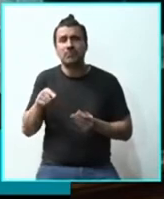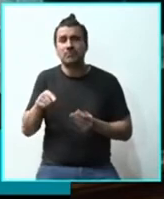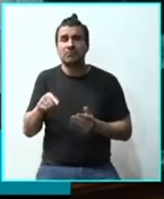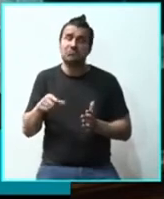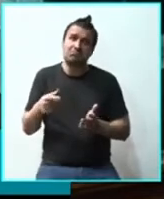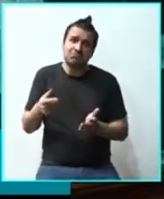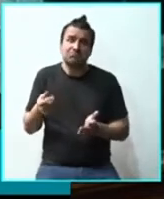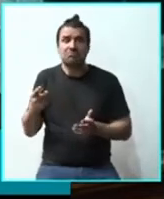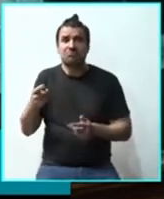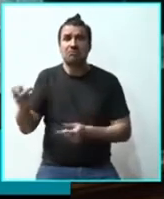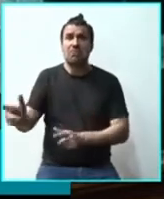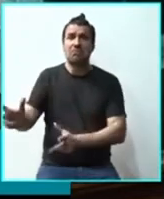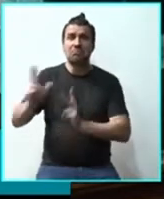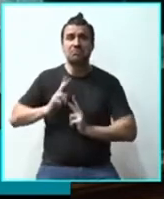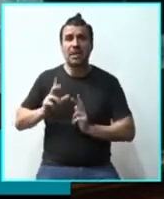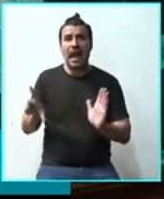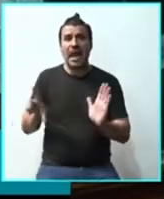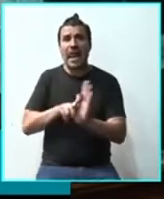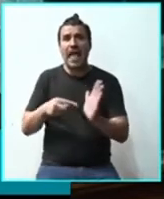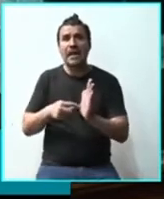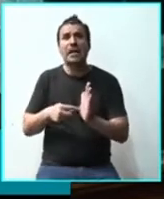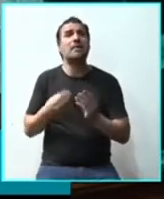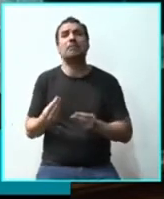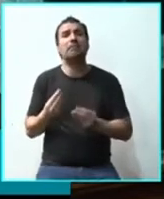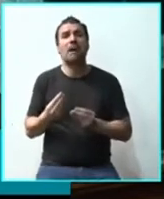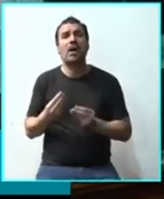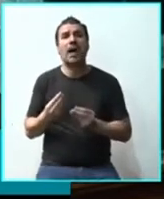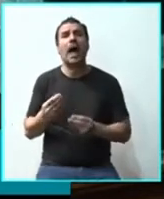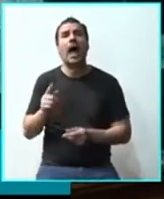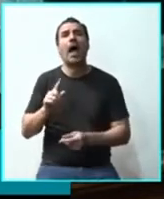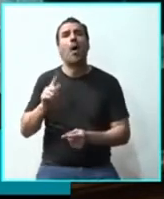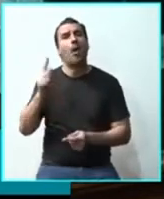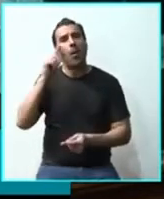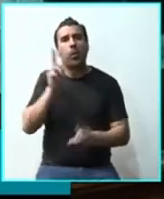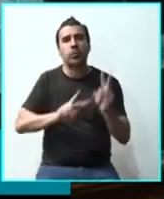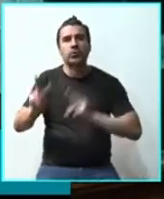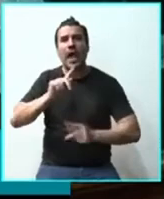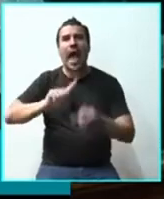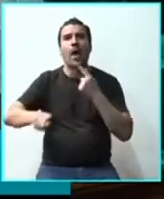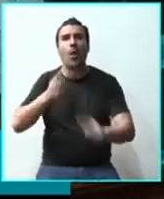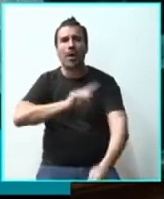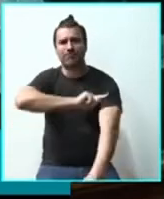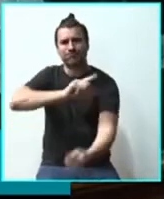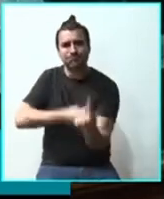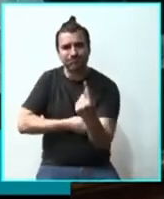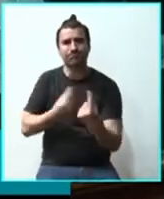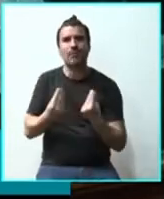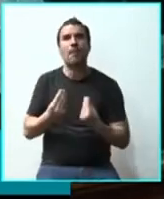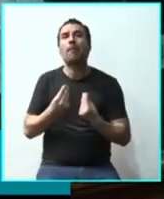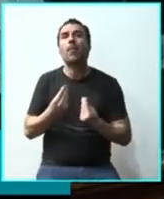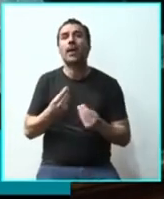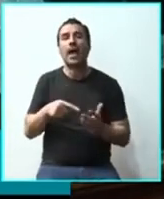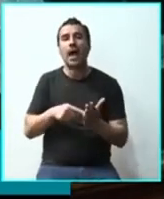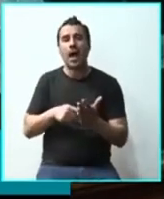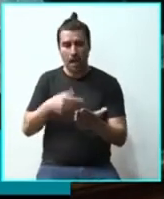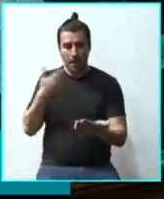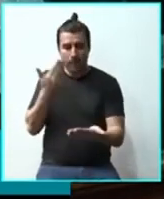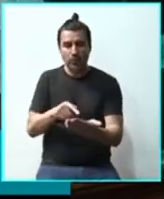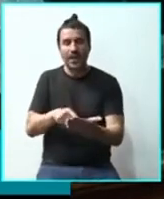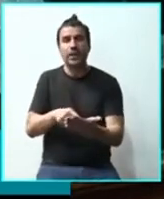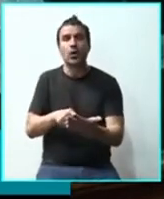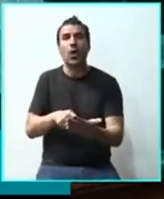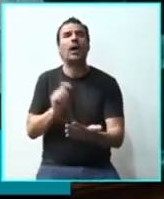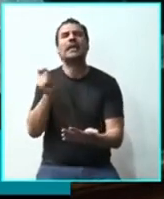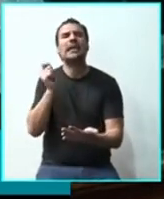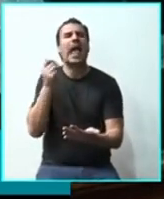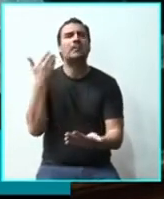que el motivo por el cual avanzábamos era porque había un acuerdo robusto, porque el proyecto lo había presentado la principal fuerza de oposición, y